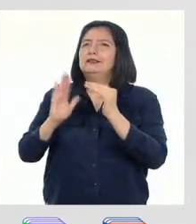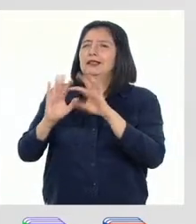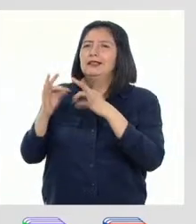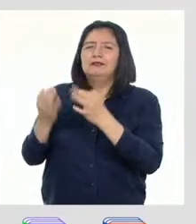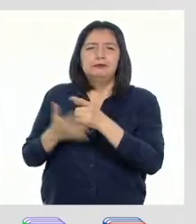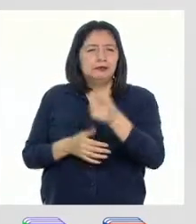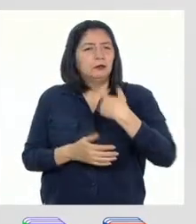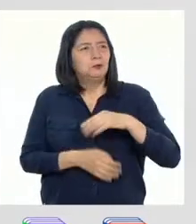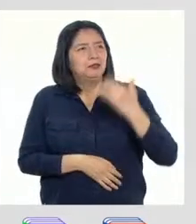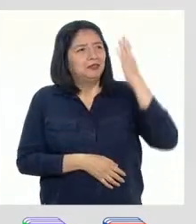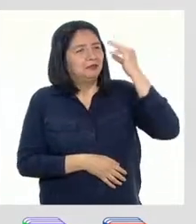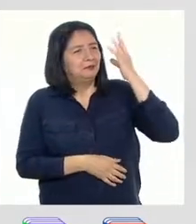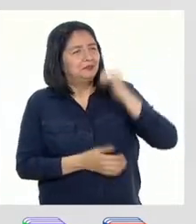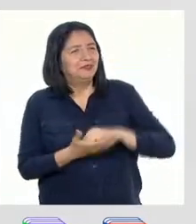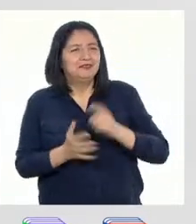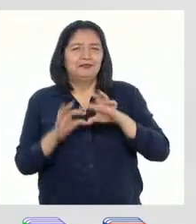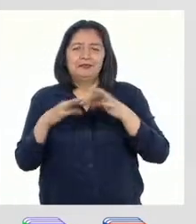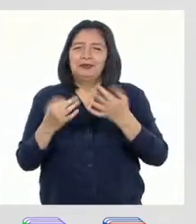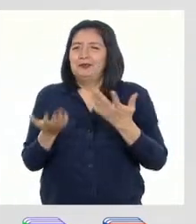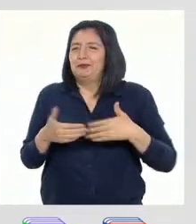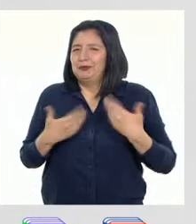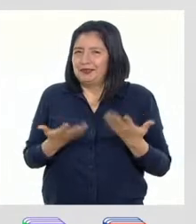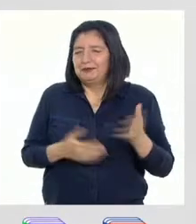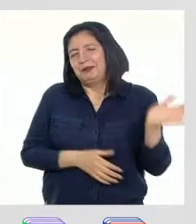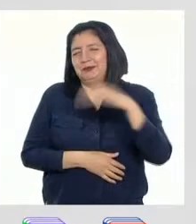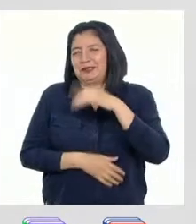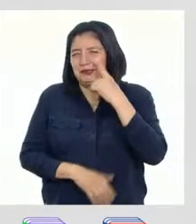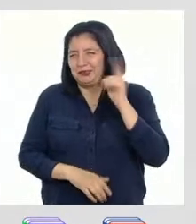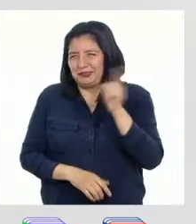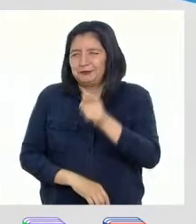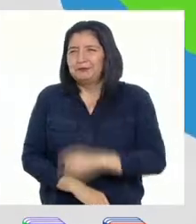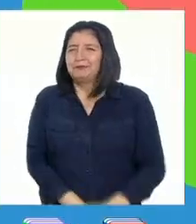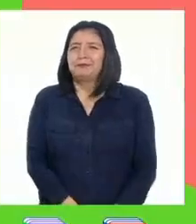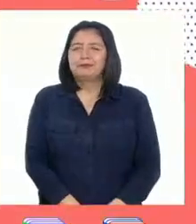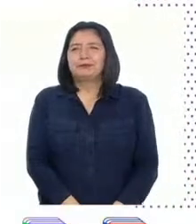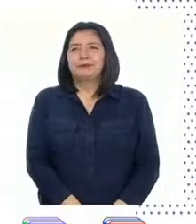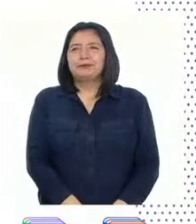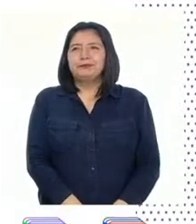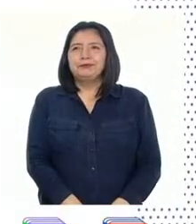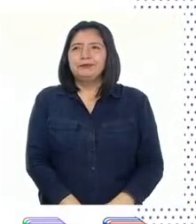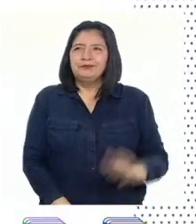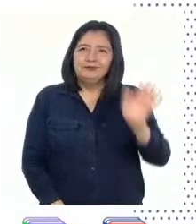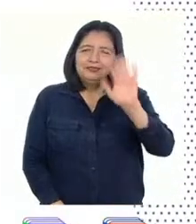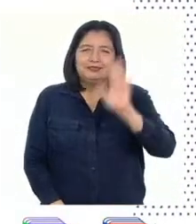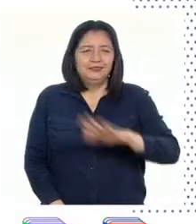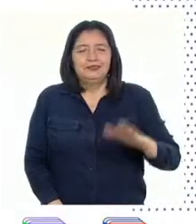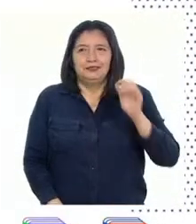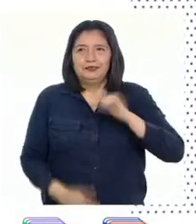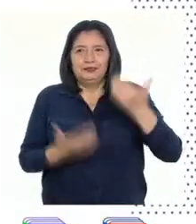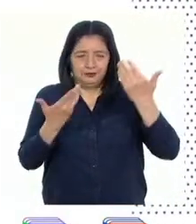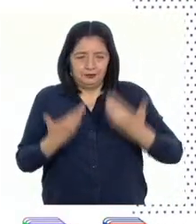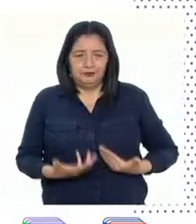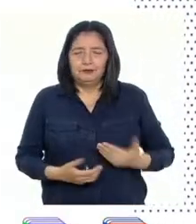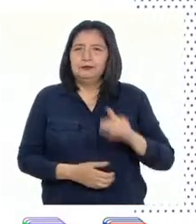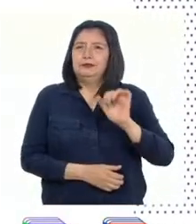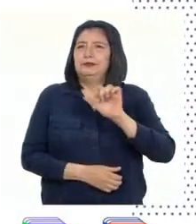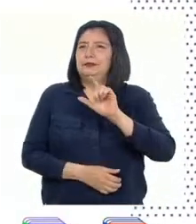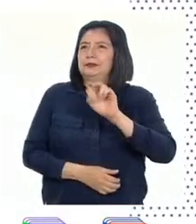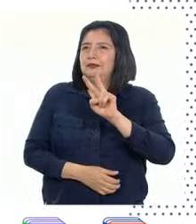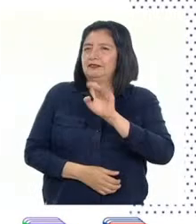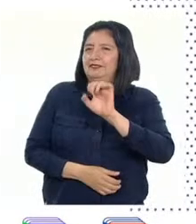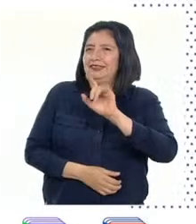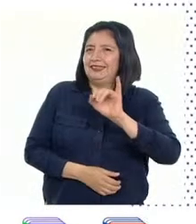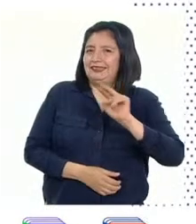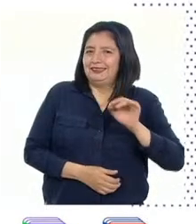¿Y qué anécdotas familiares se fueron creando? ¡Vamos a conocerlos! Buenas chicos y chicas, mi nombre es Evelyn Diana